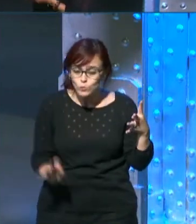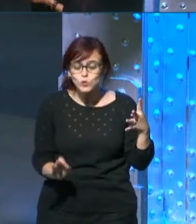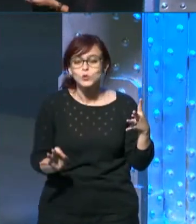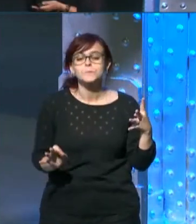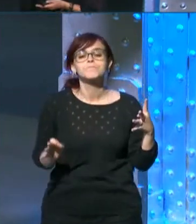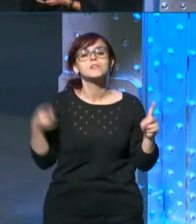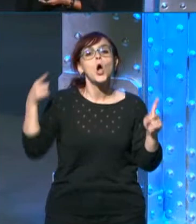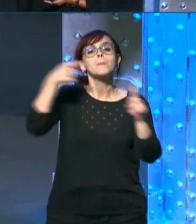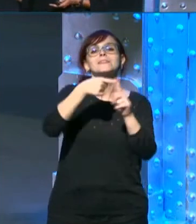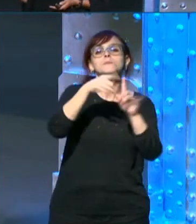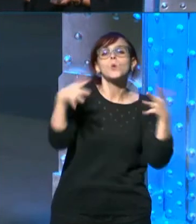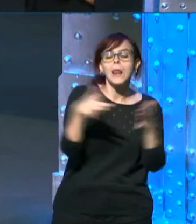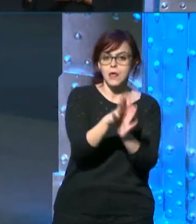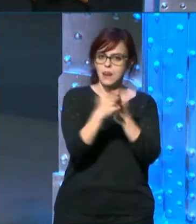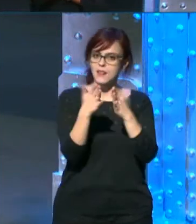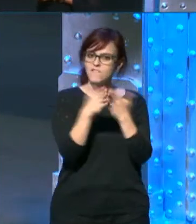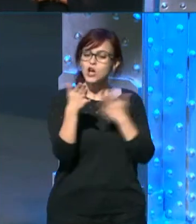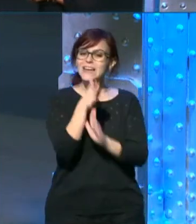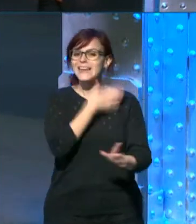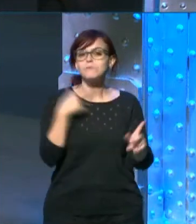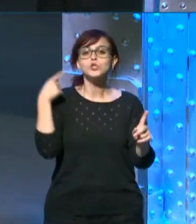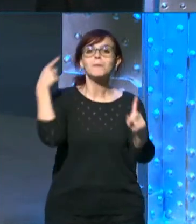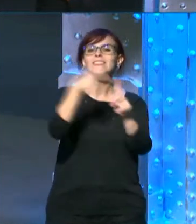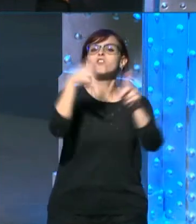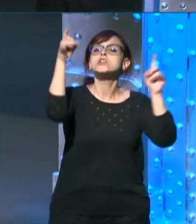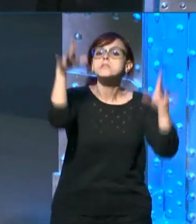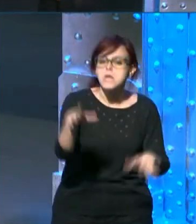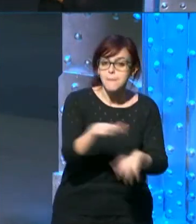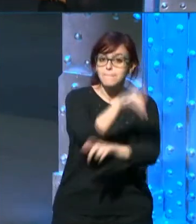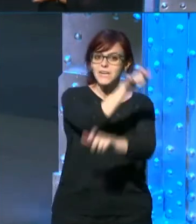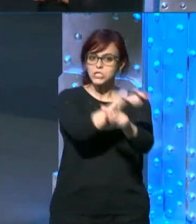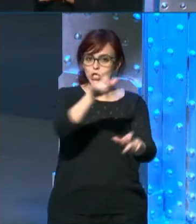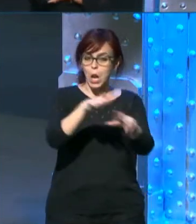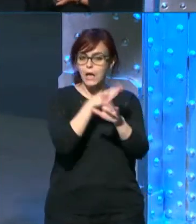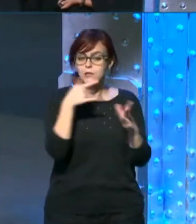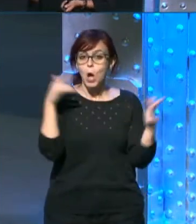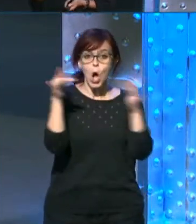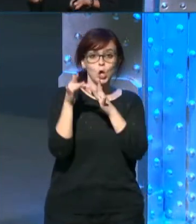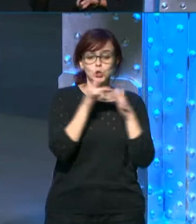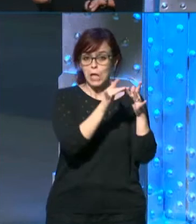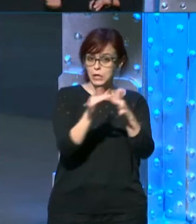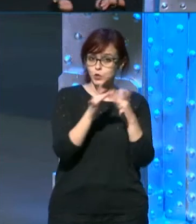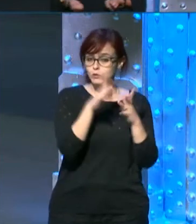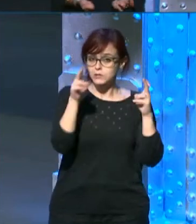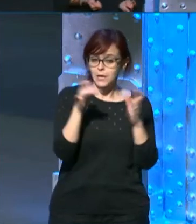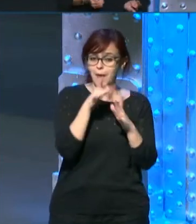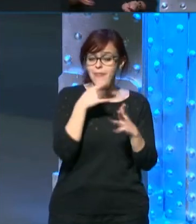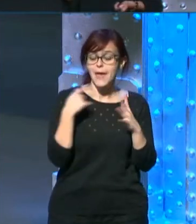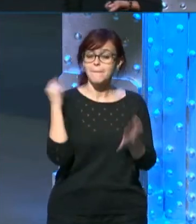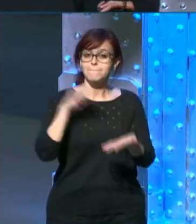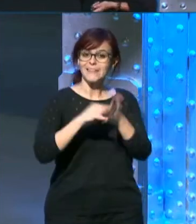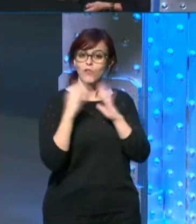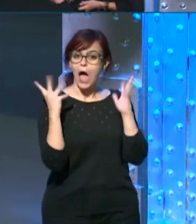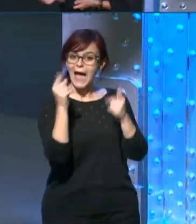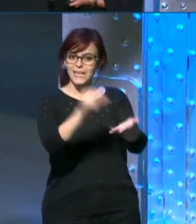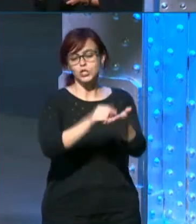decidimos que queríamos escribir un libro que fuera dirigido a personas que no tuvieran jamás contacto, que no hubieran tenido nunca contacto con métodos ágiles, entonces que fuera un